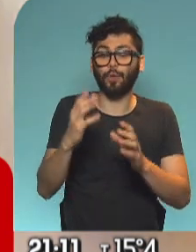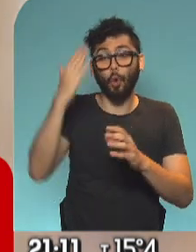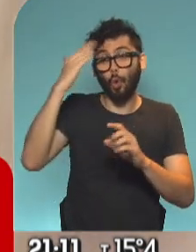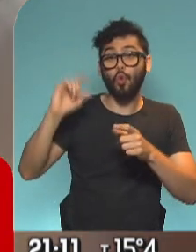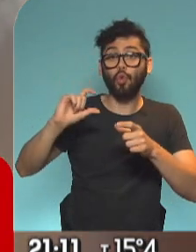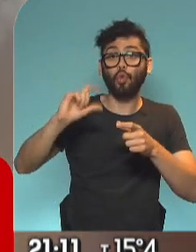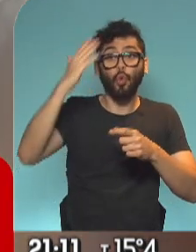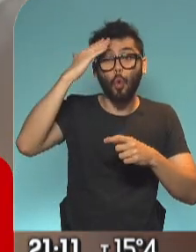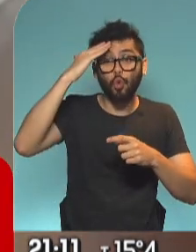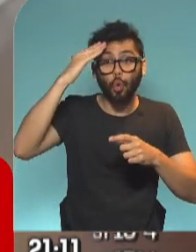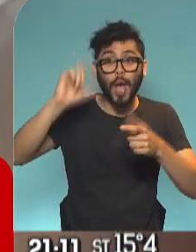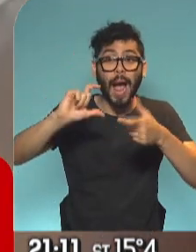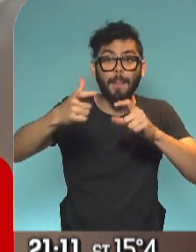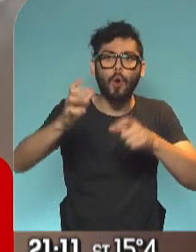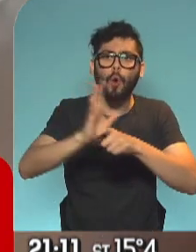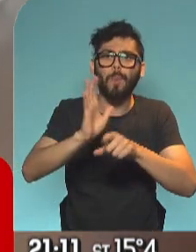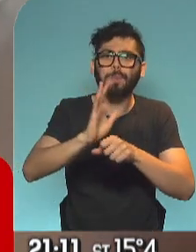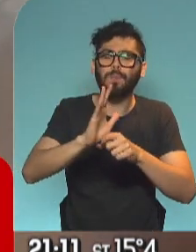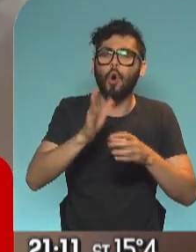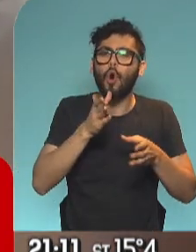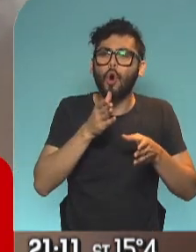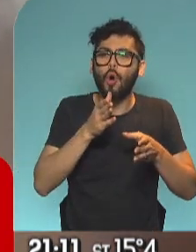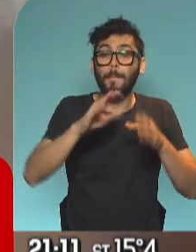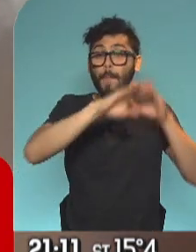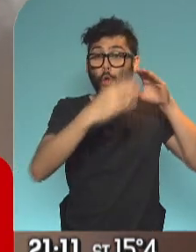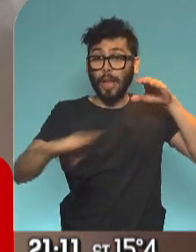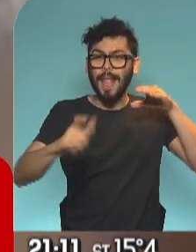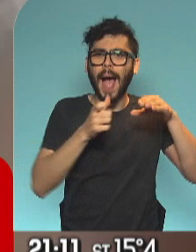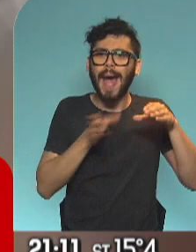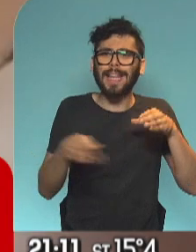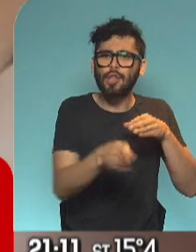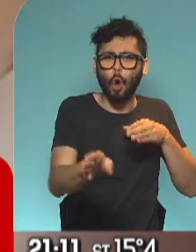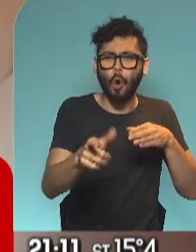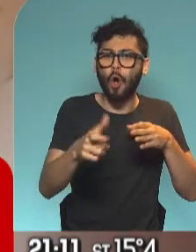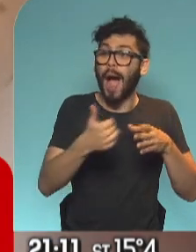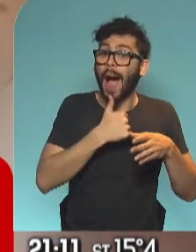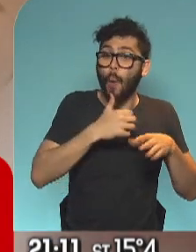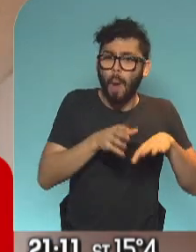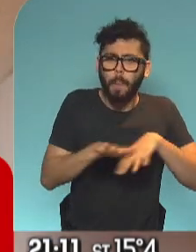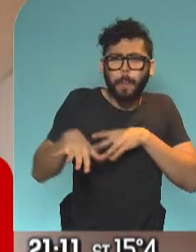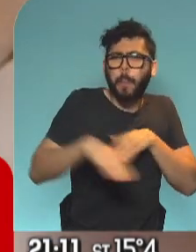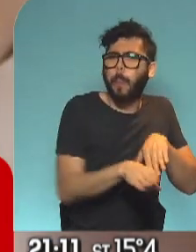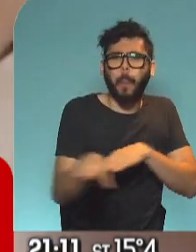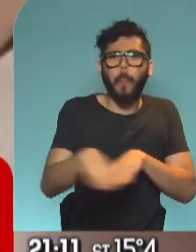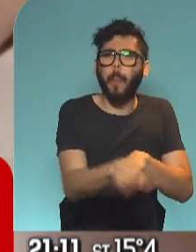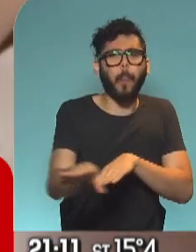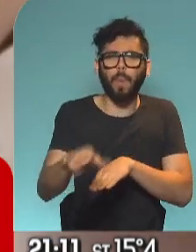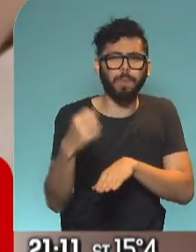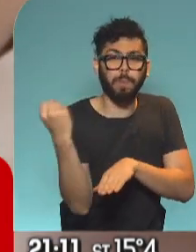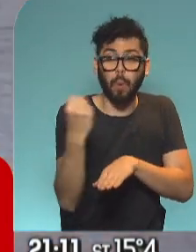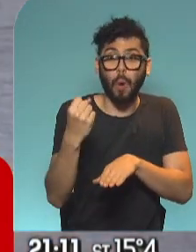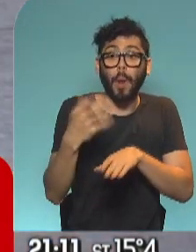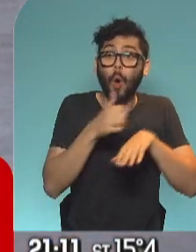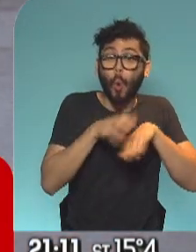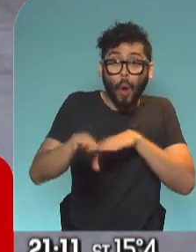de montaña, ¿no? Es decir, el río corre a raudales y está con cántaros y esas